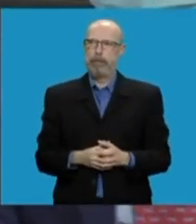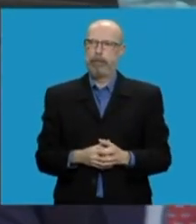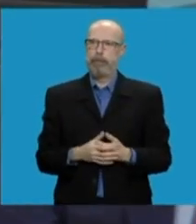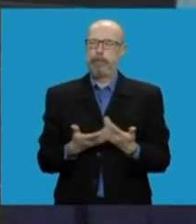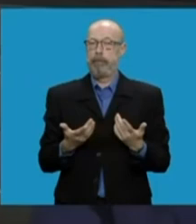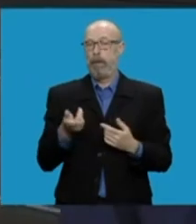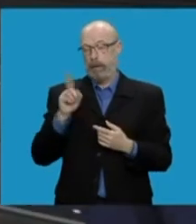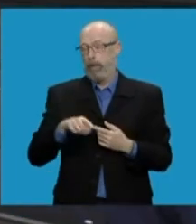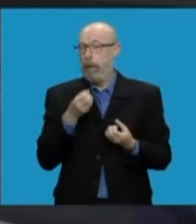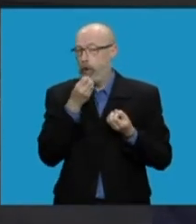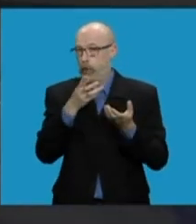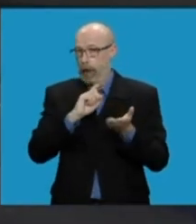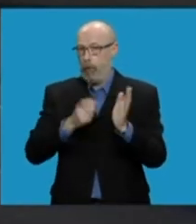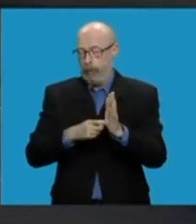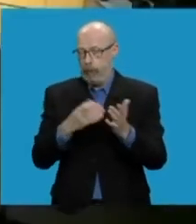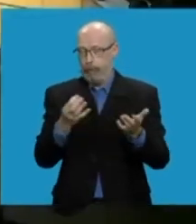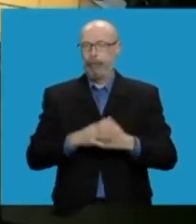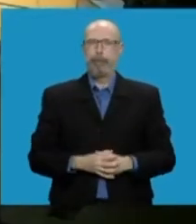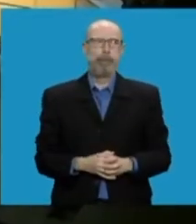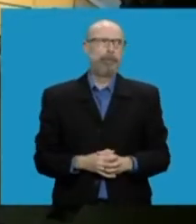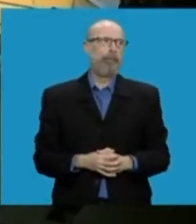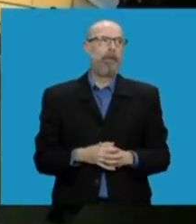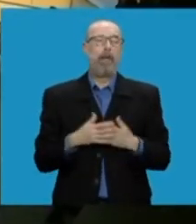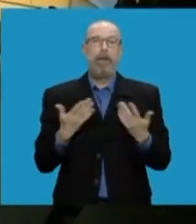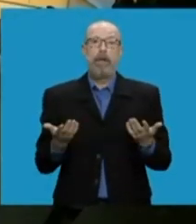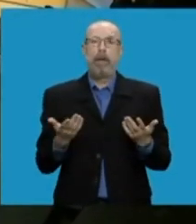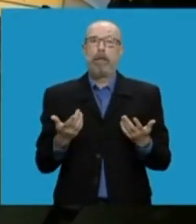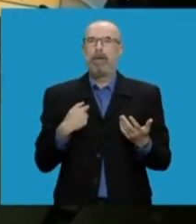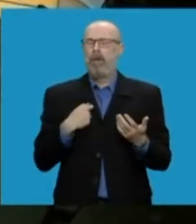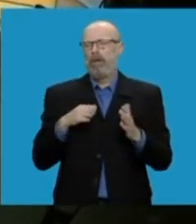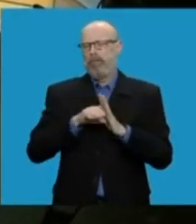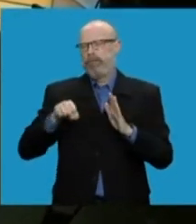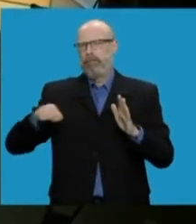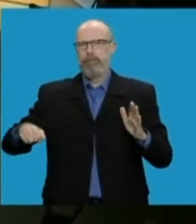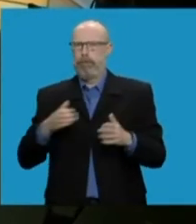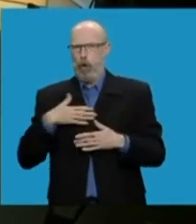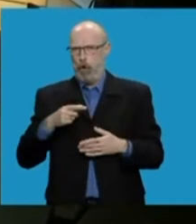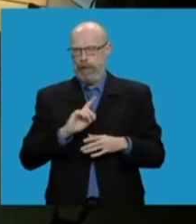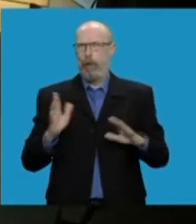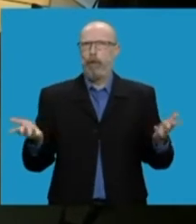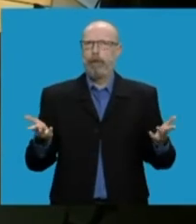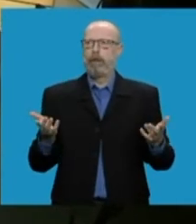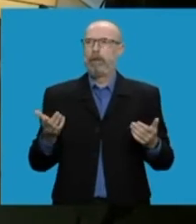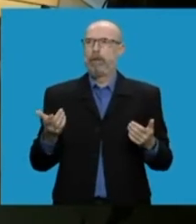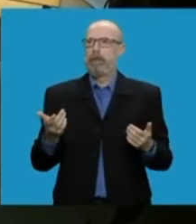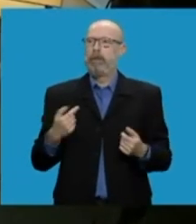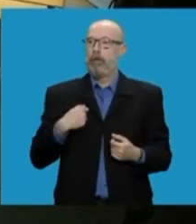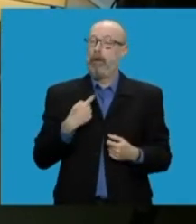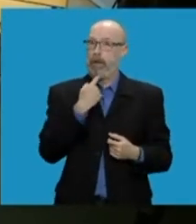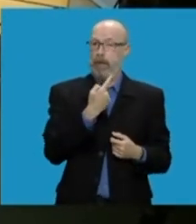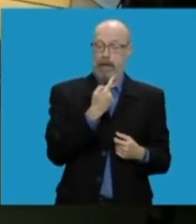también hay que contar con ello. Pero bueno, no quiero extenderme mucho porque cuando yo lo dije a Ana que